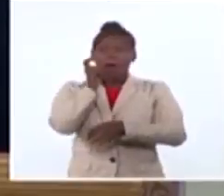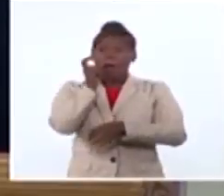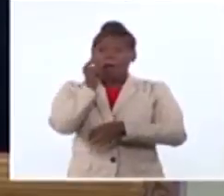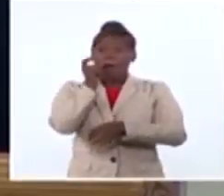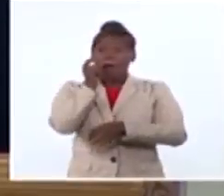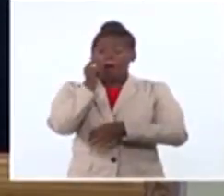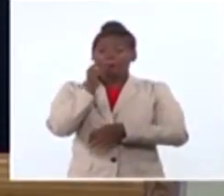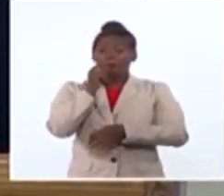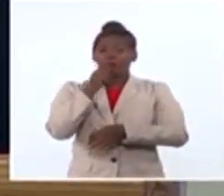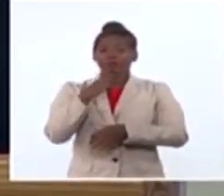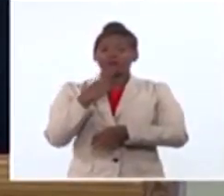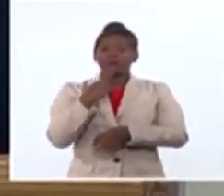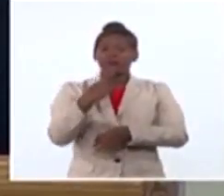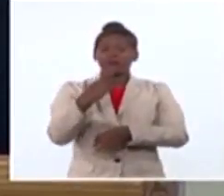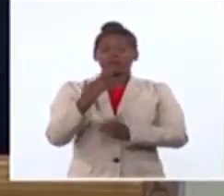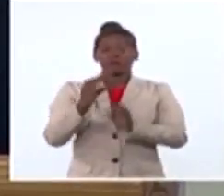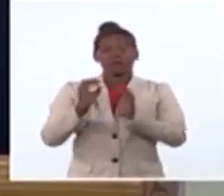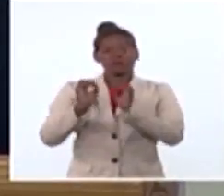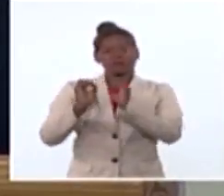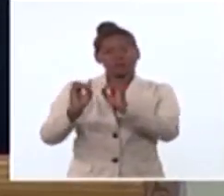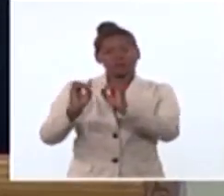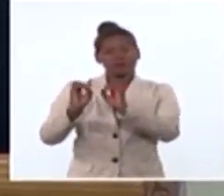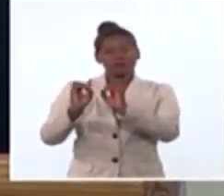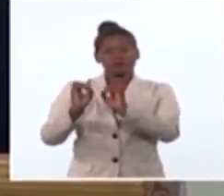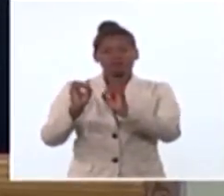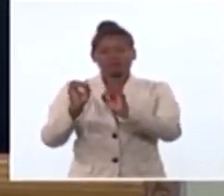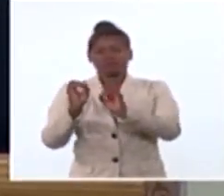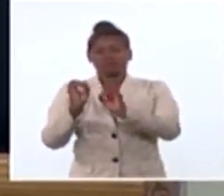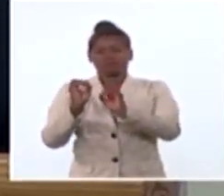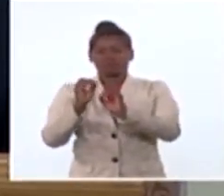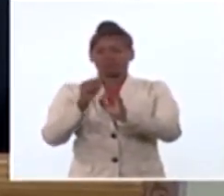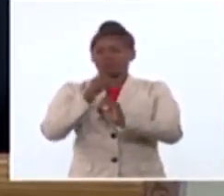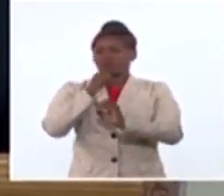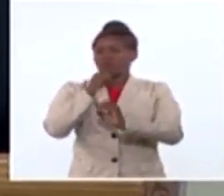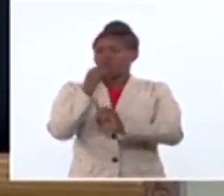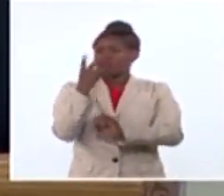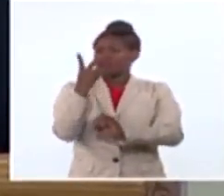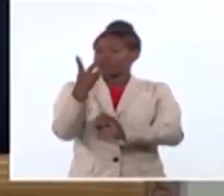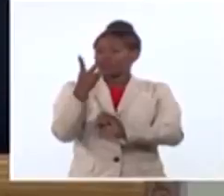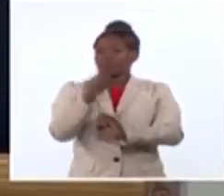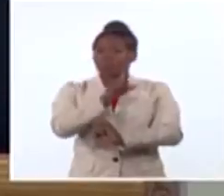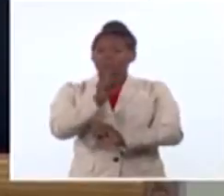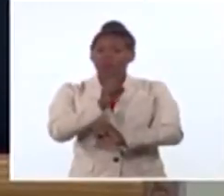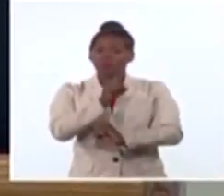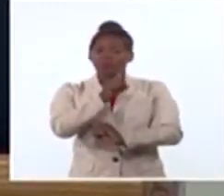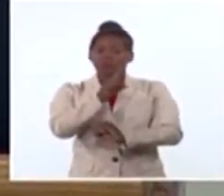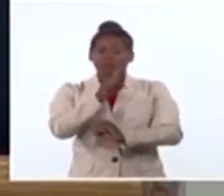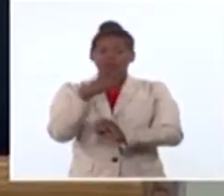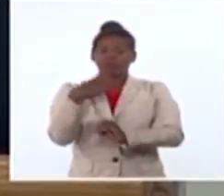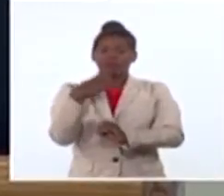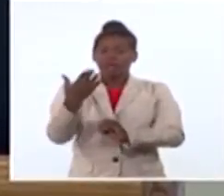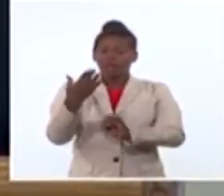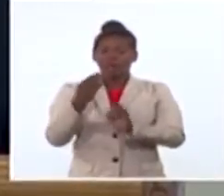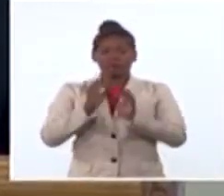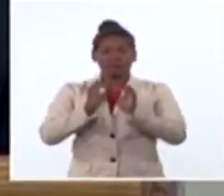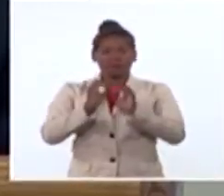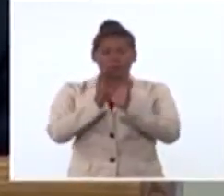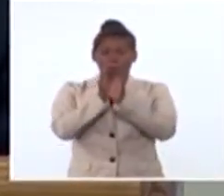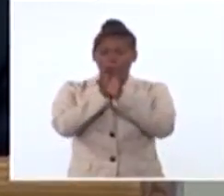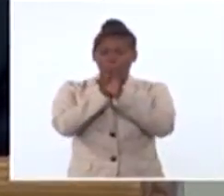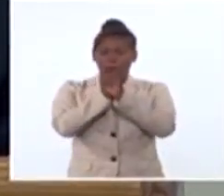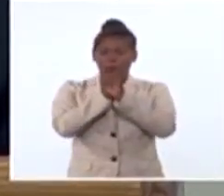Unidos y políticos de ese país, que han hecho abiertas